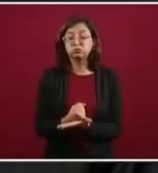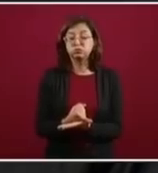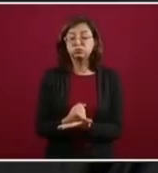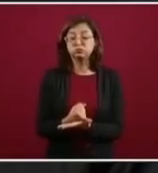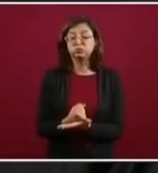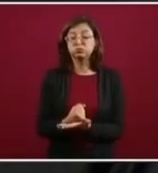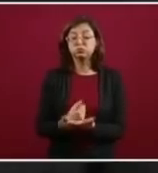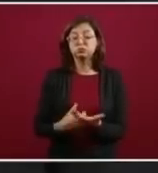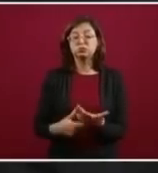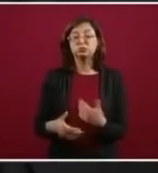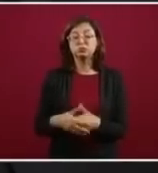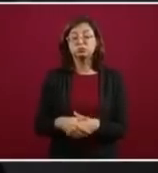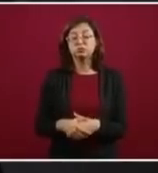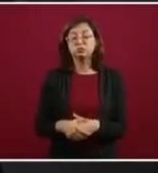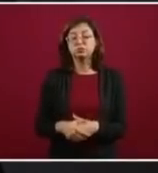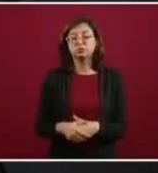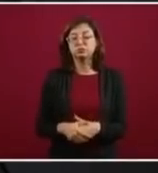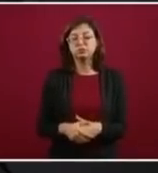contratos